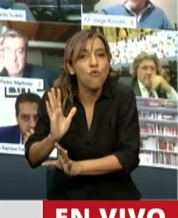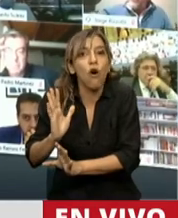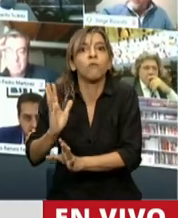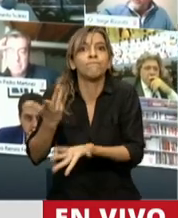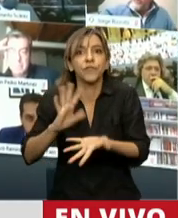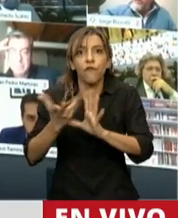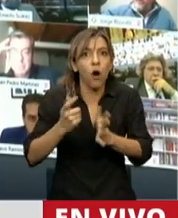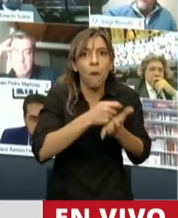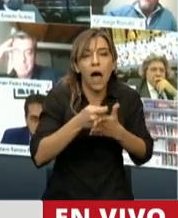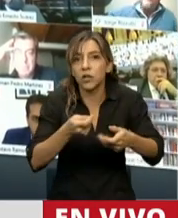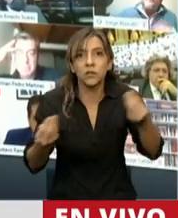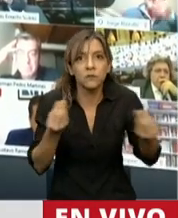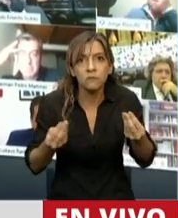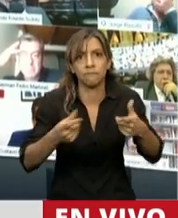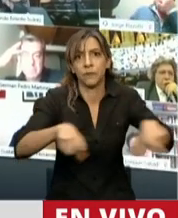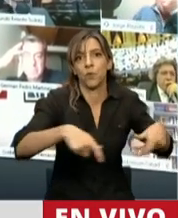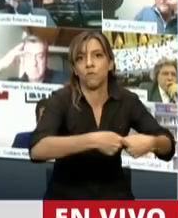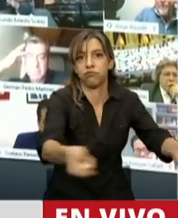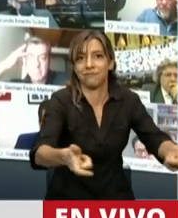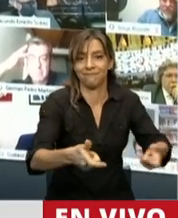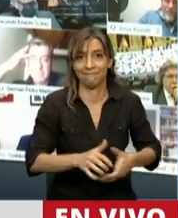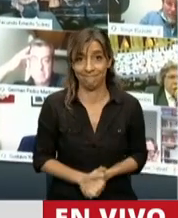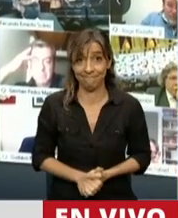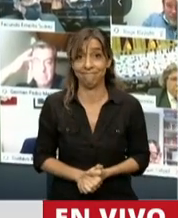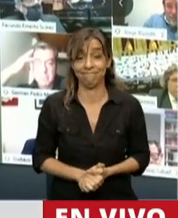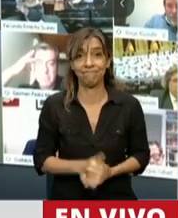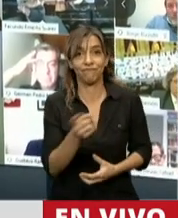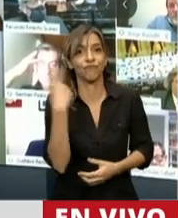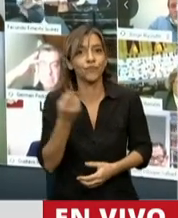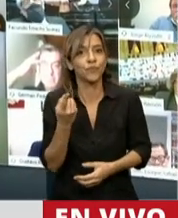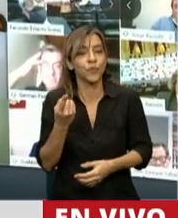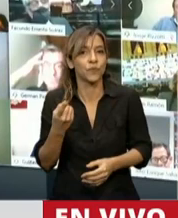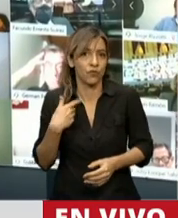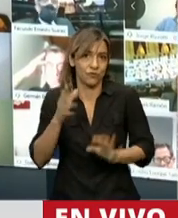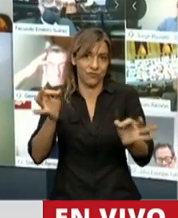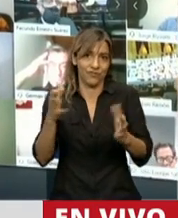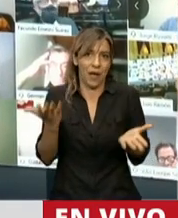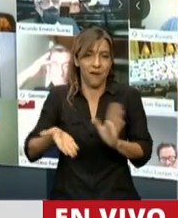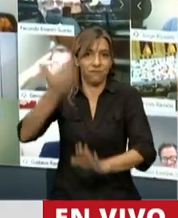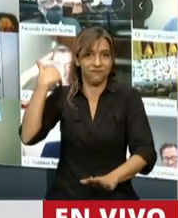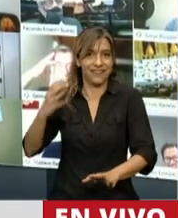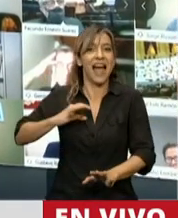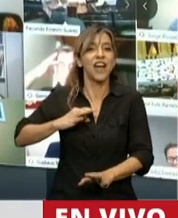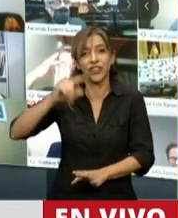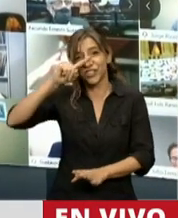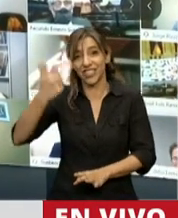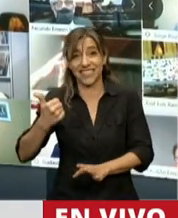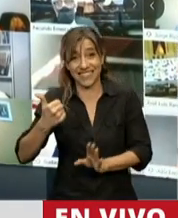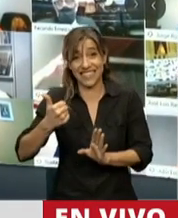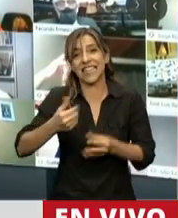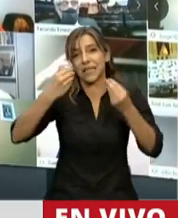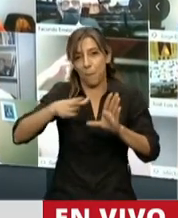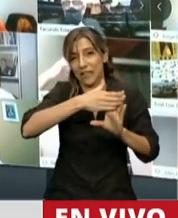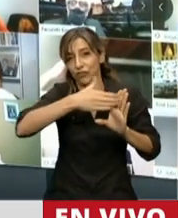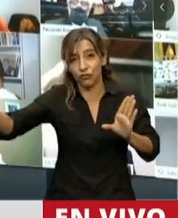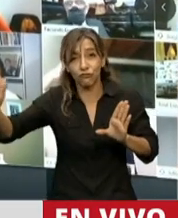Cuando hubo que remontar lo que hasta hace poco llamábamos el ciclo de endeudamiento más intenso de la historia de Argentina, el que comenzó en el 76 y llevó al default en el 2001. Ahora